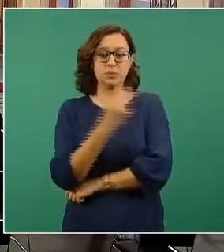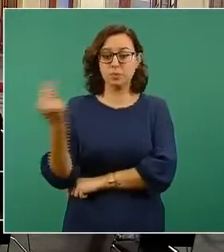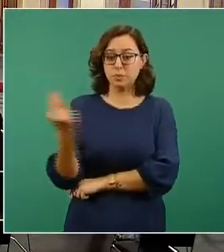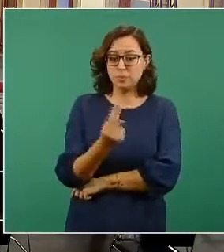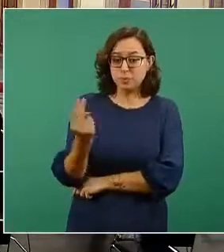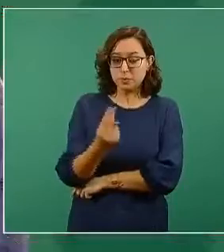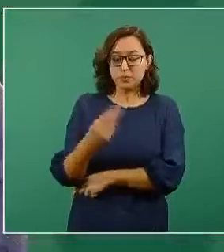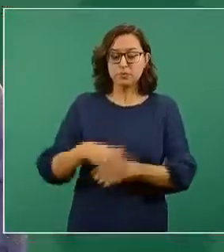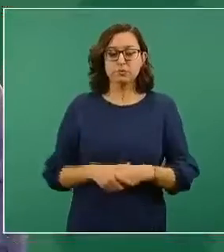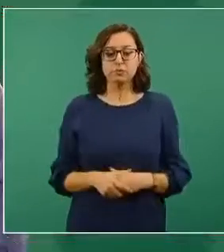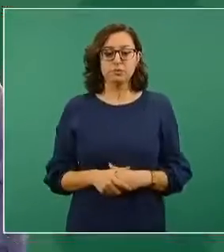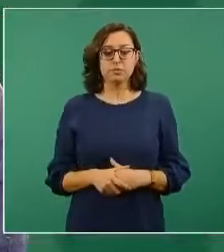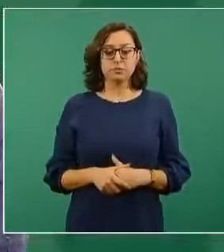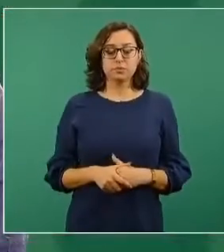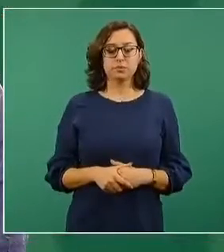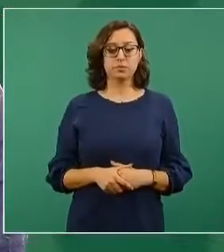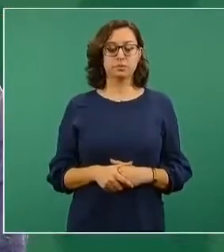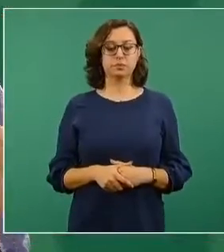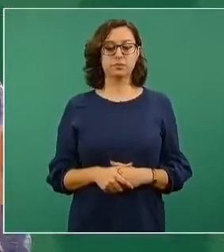Es relativamente